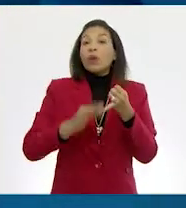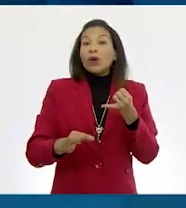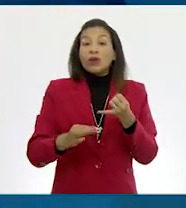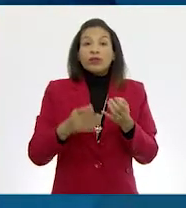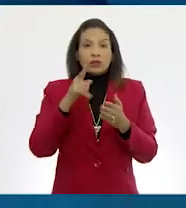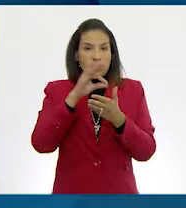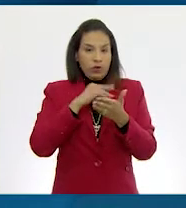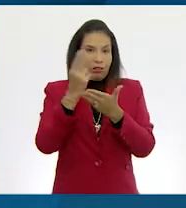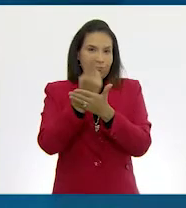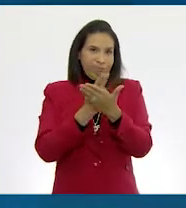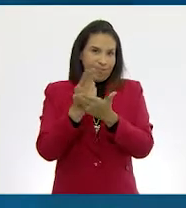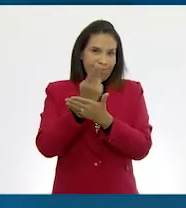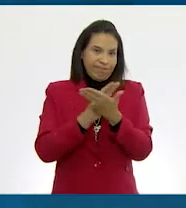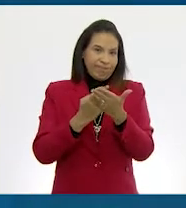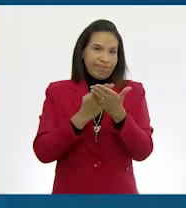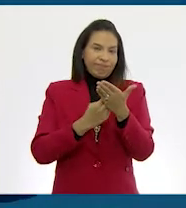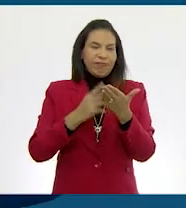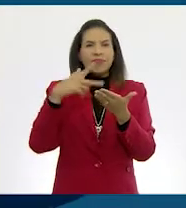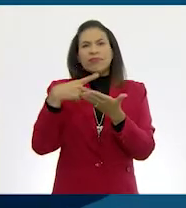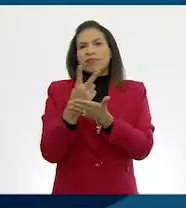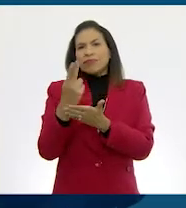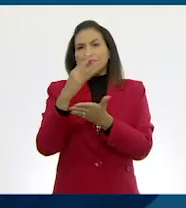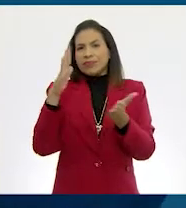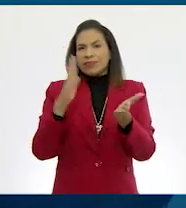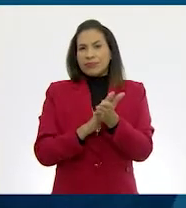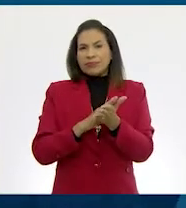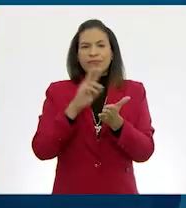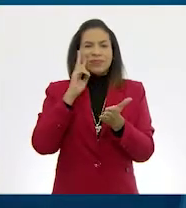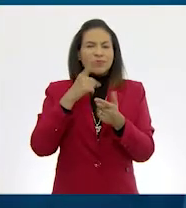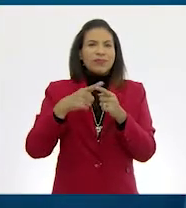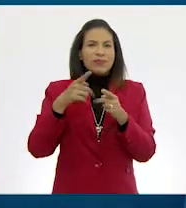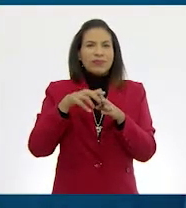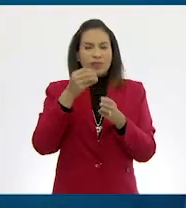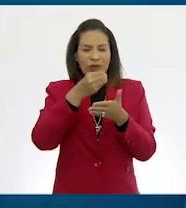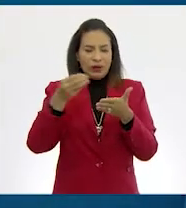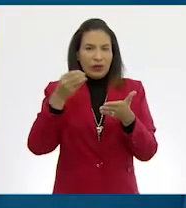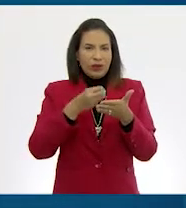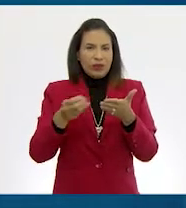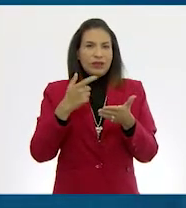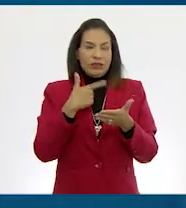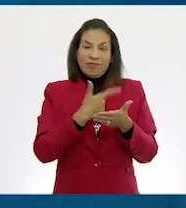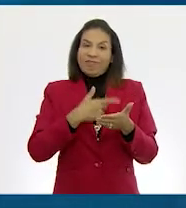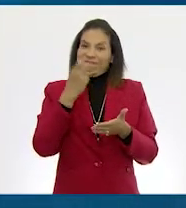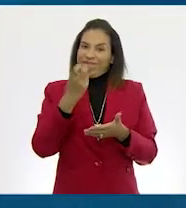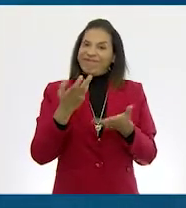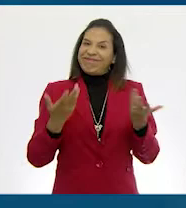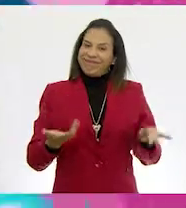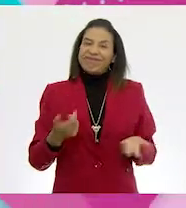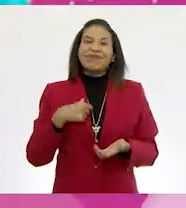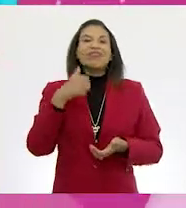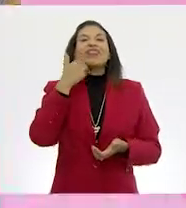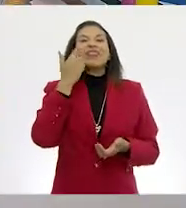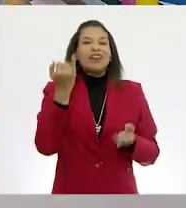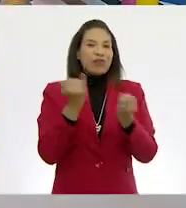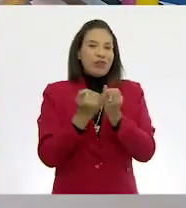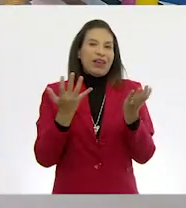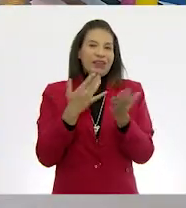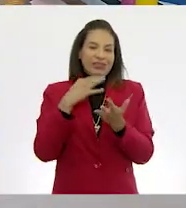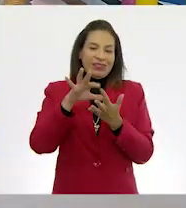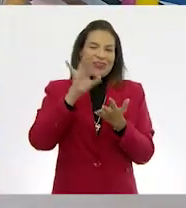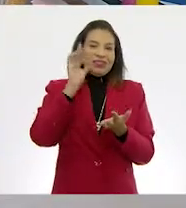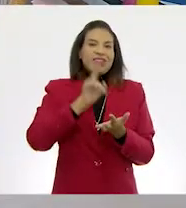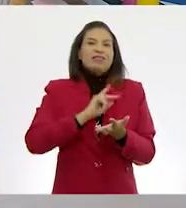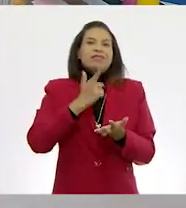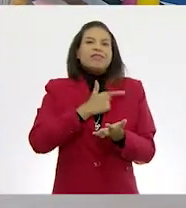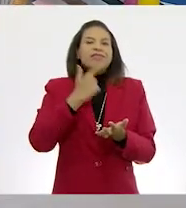ilustren con dibujos o recortes su registro de observación me gusta el reto maestra yo también voy a elegir mi